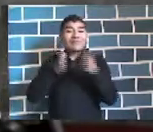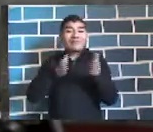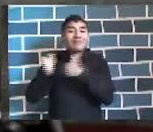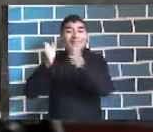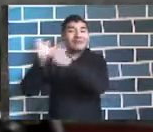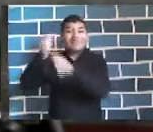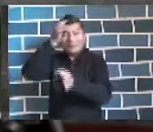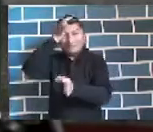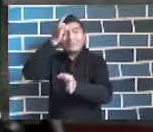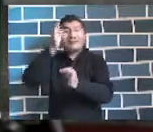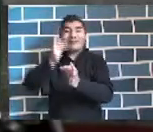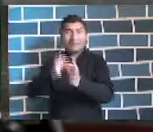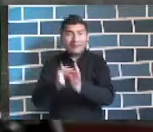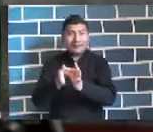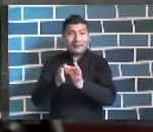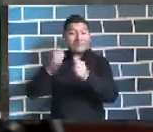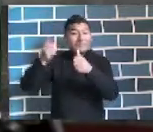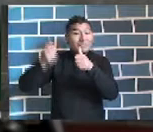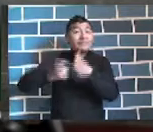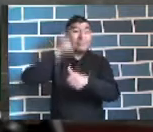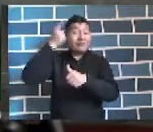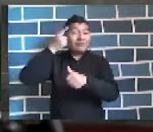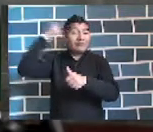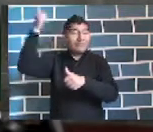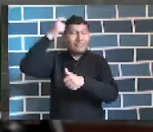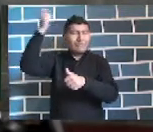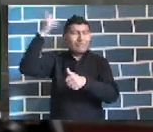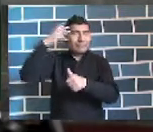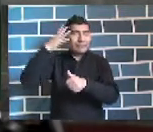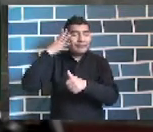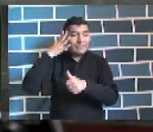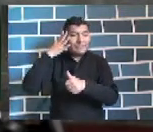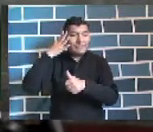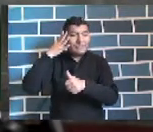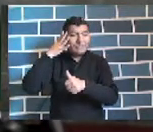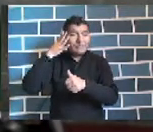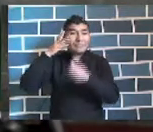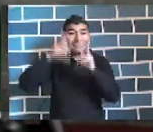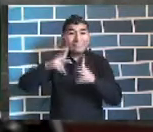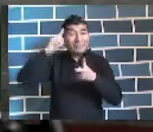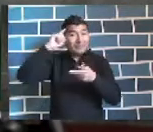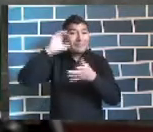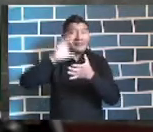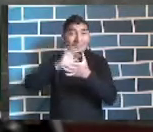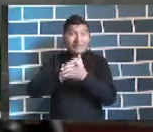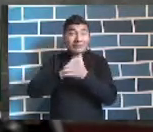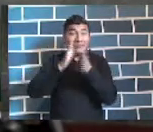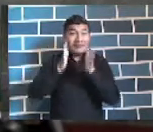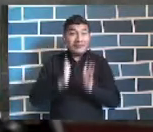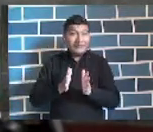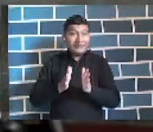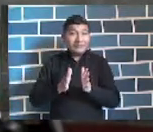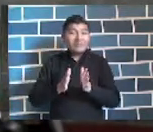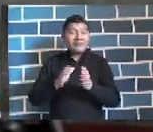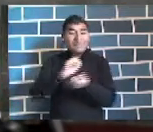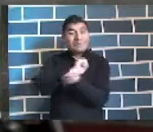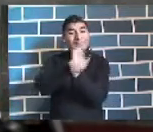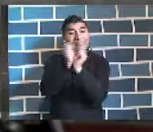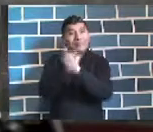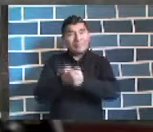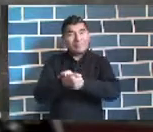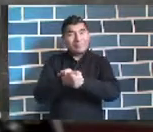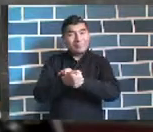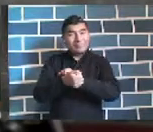de la fe. Primero nos ilumina y el creyente es transformado por el